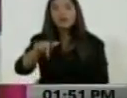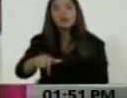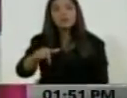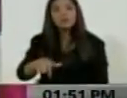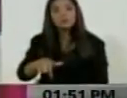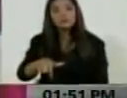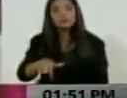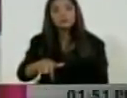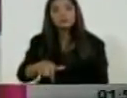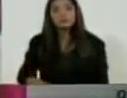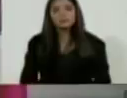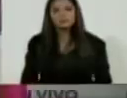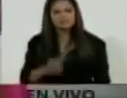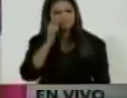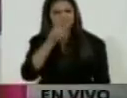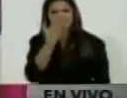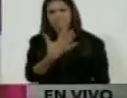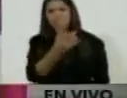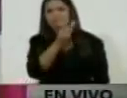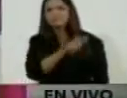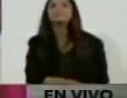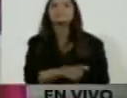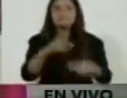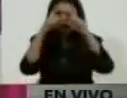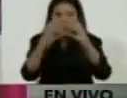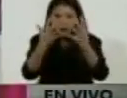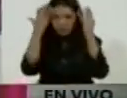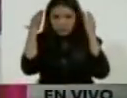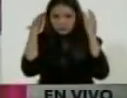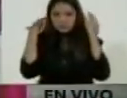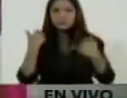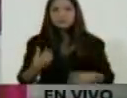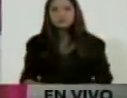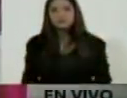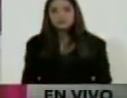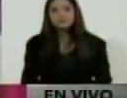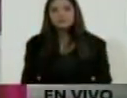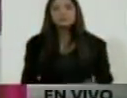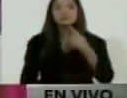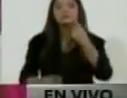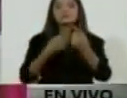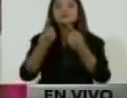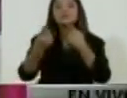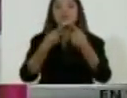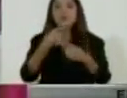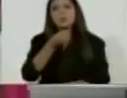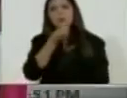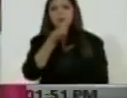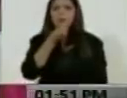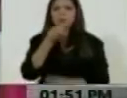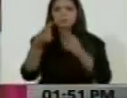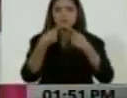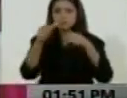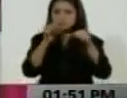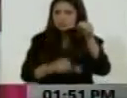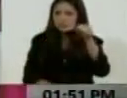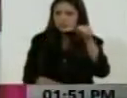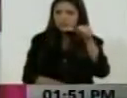ese esperpento de hombre llamado Ramos Alup dio unas declaraciones